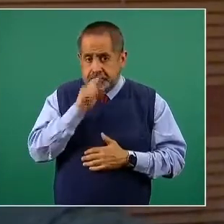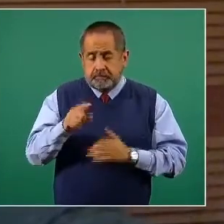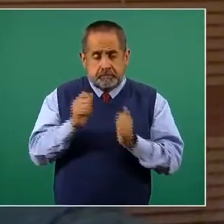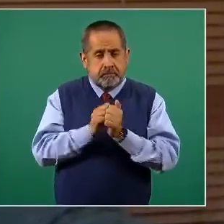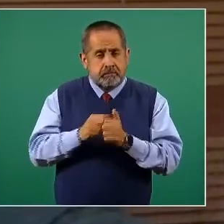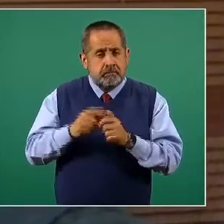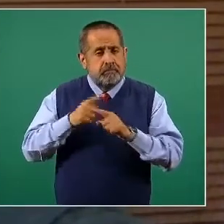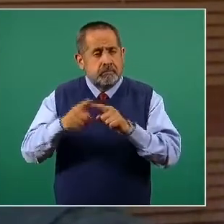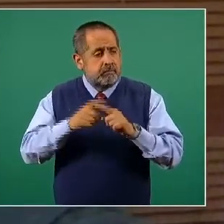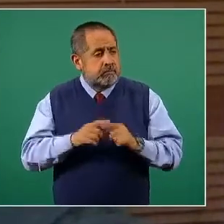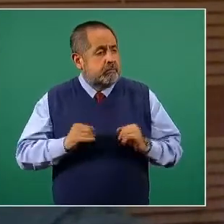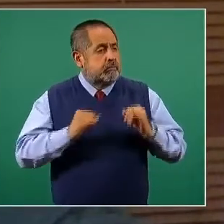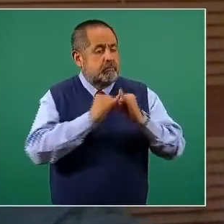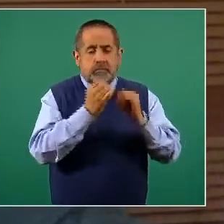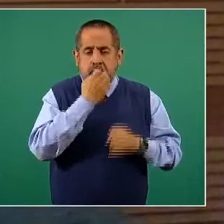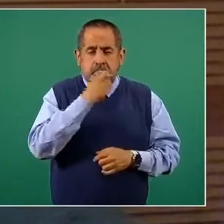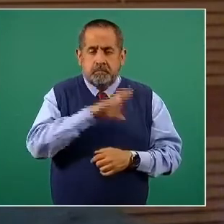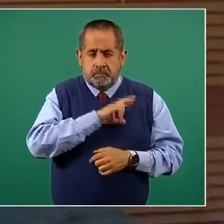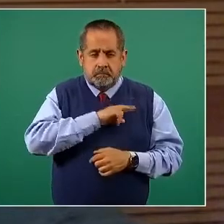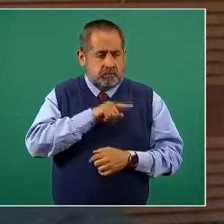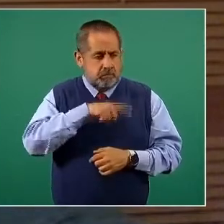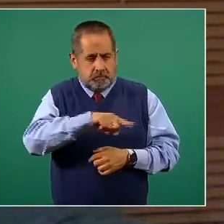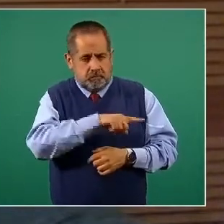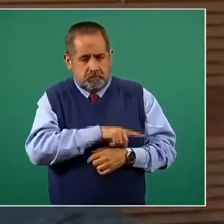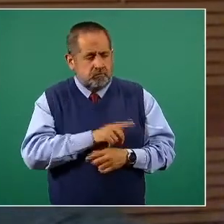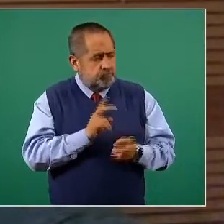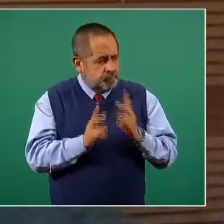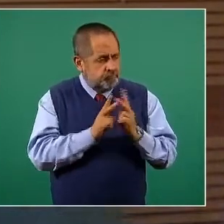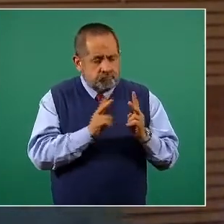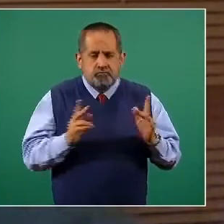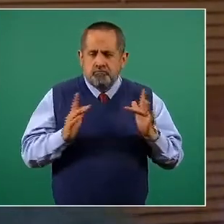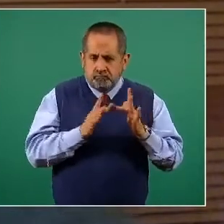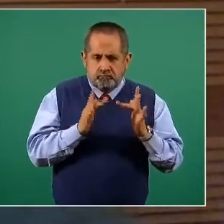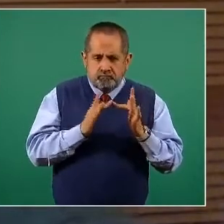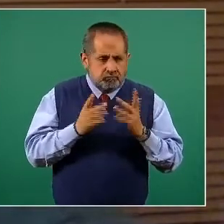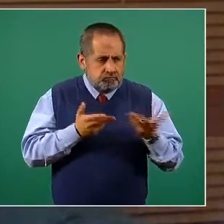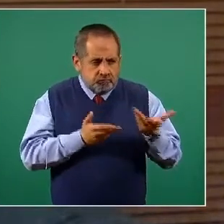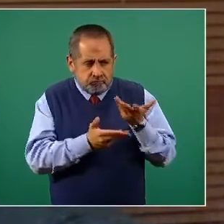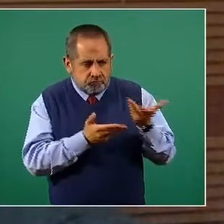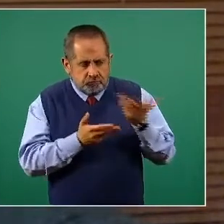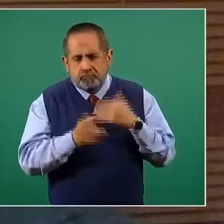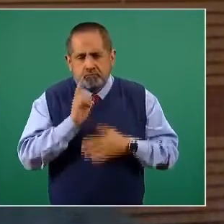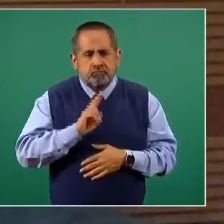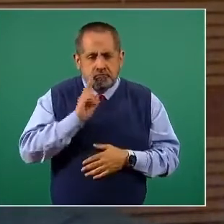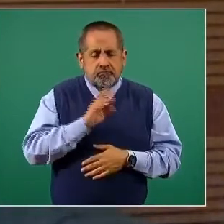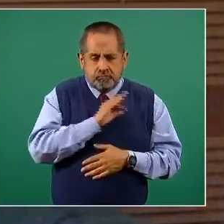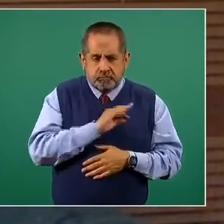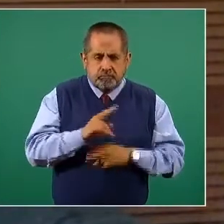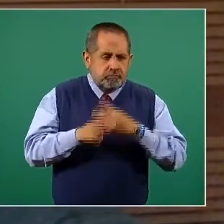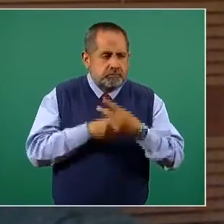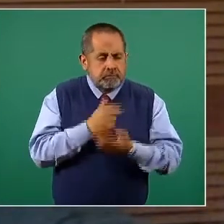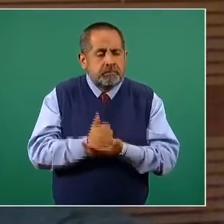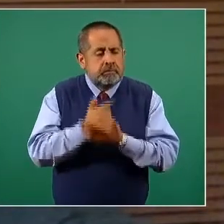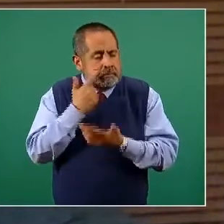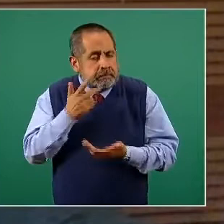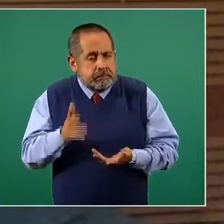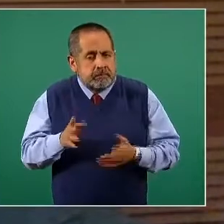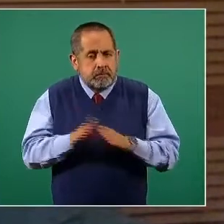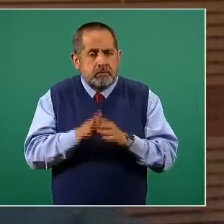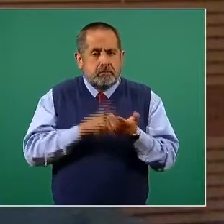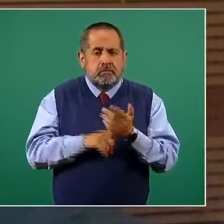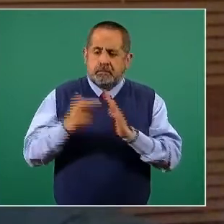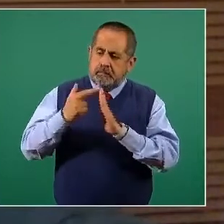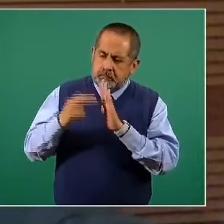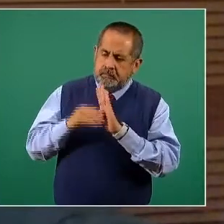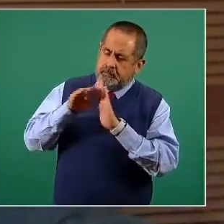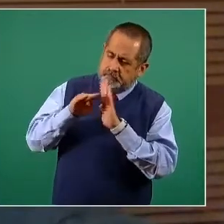las asociaciones de escuelas privadas que nos están también de manera colaborativa ayudando a poder tener los